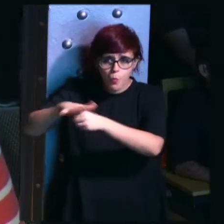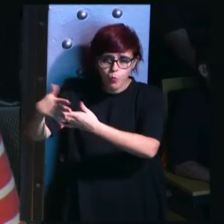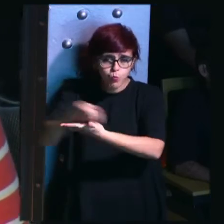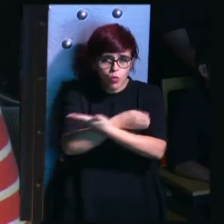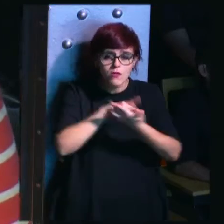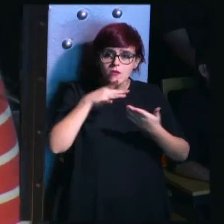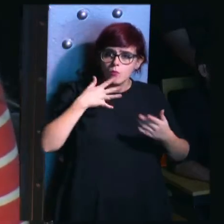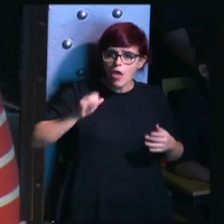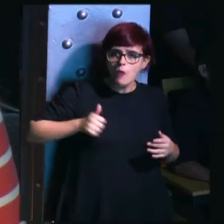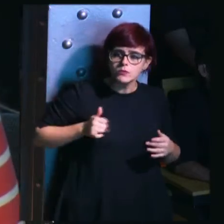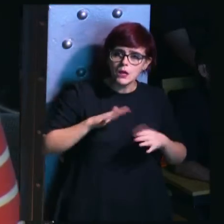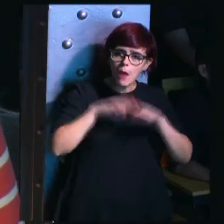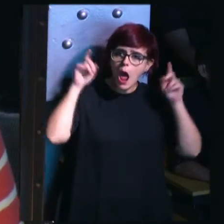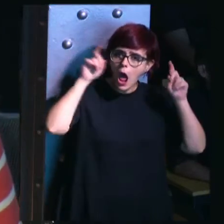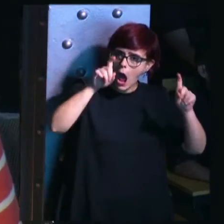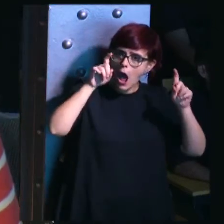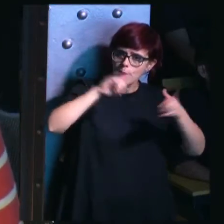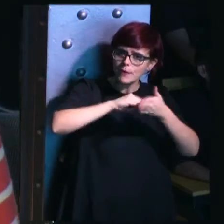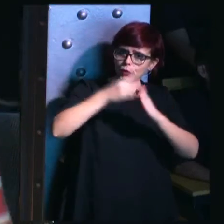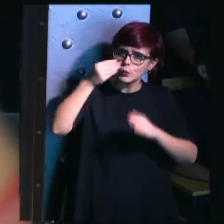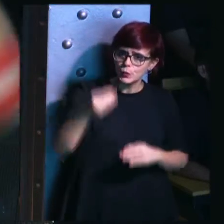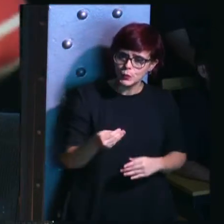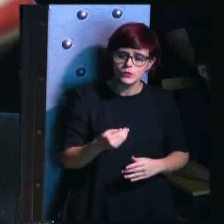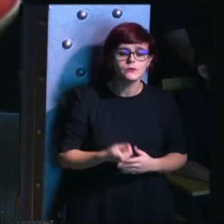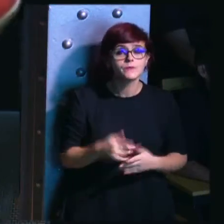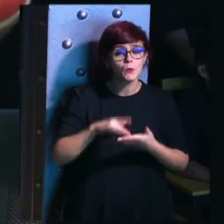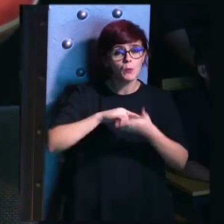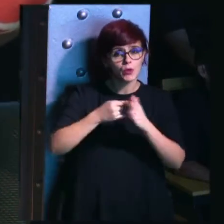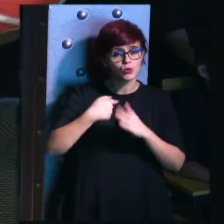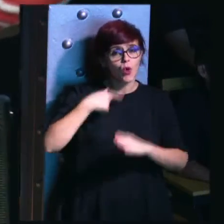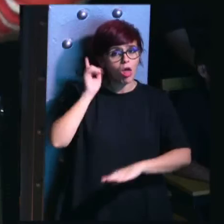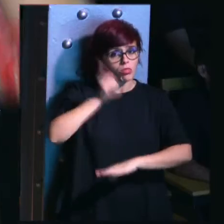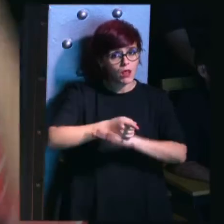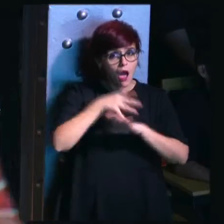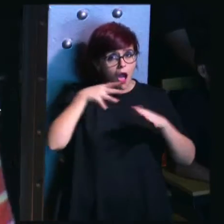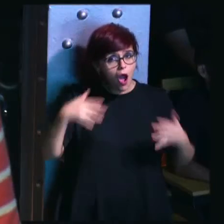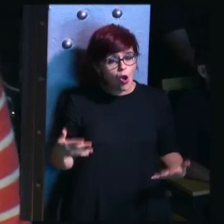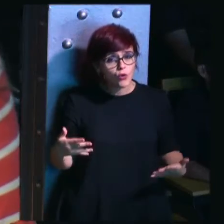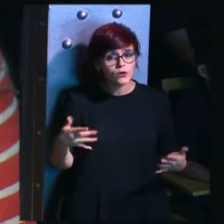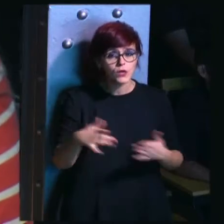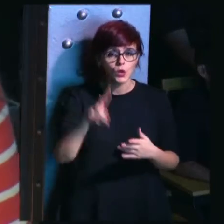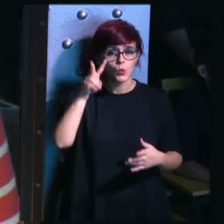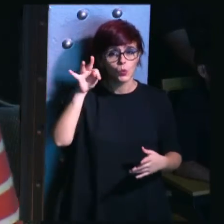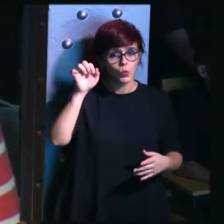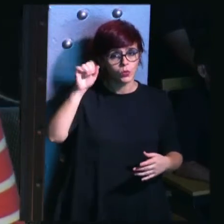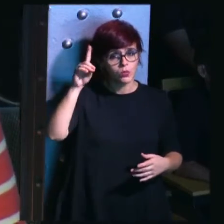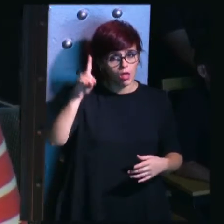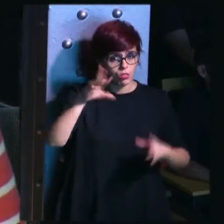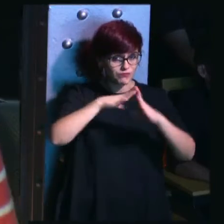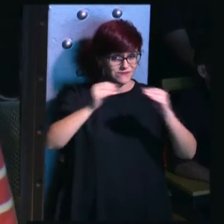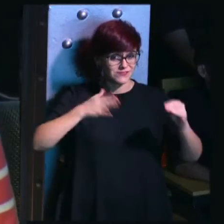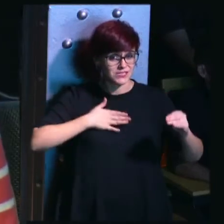es y tiene sentido. En uno de los proyectos que yo estoy dirigiendo actualmente en UTAD, estamos